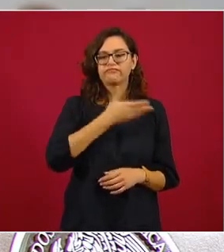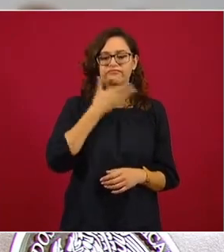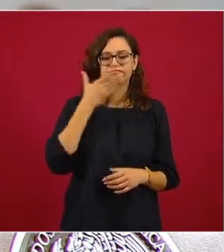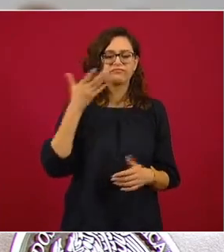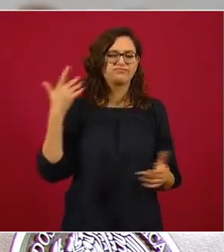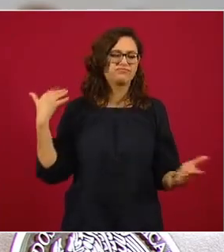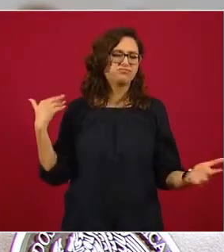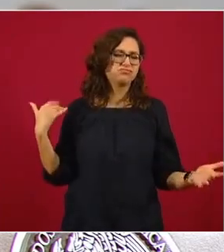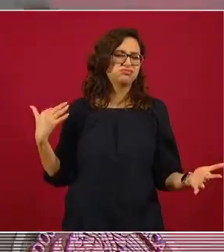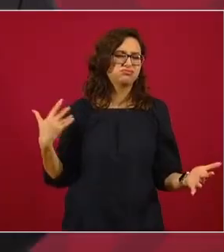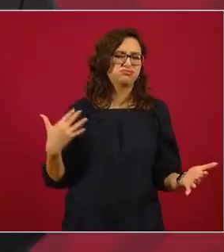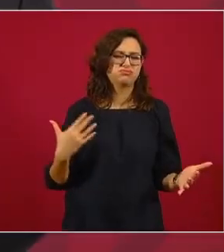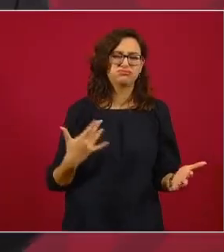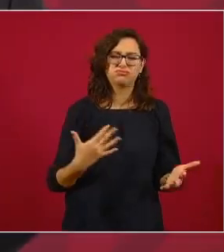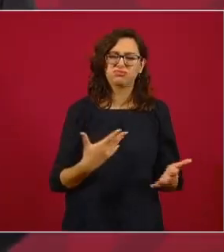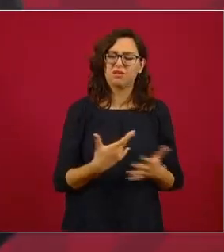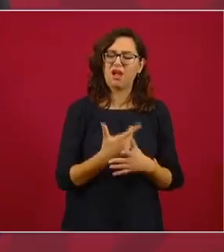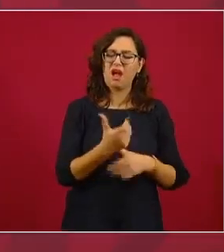enquistadas.